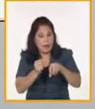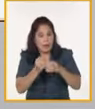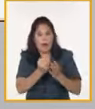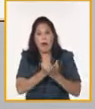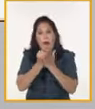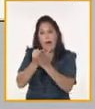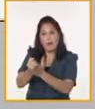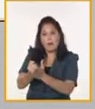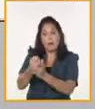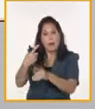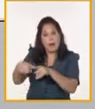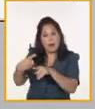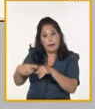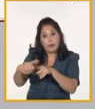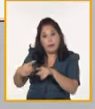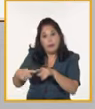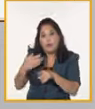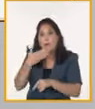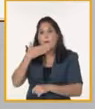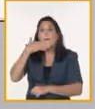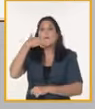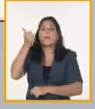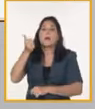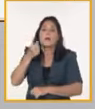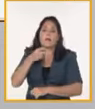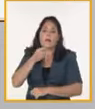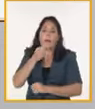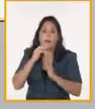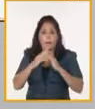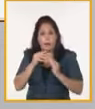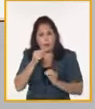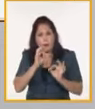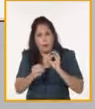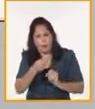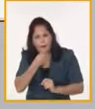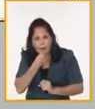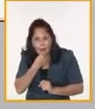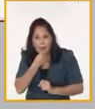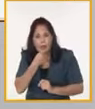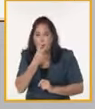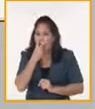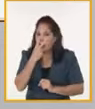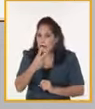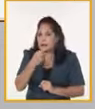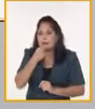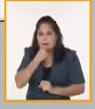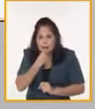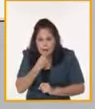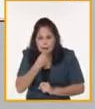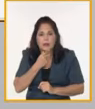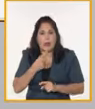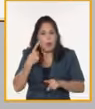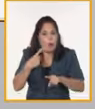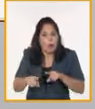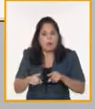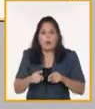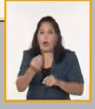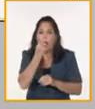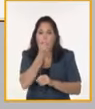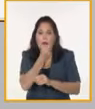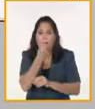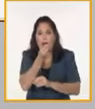con sus recursos En beneficio de un anciano o atender un anciano o contribuir con alimentación